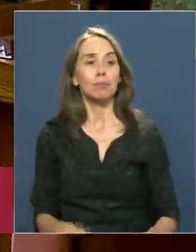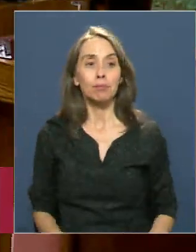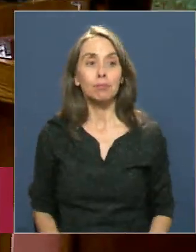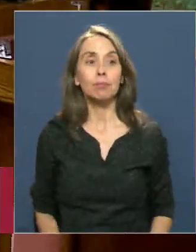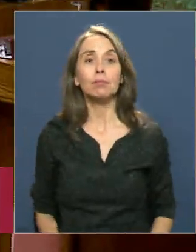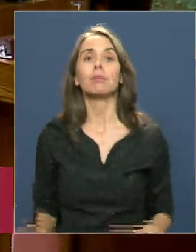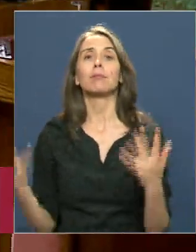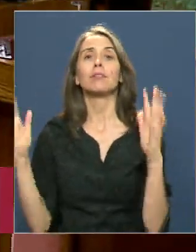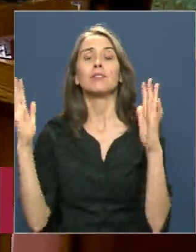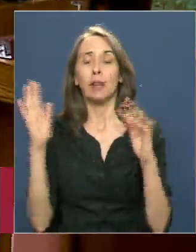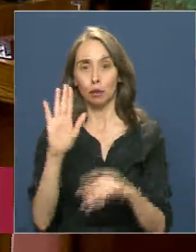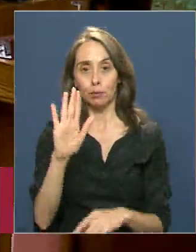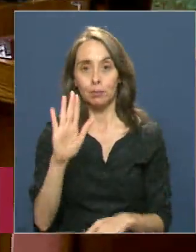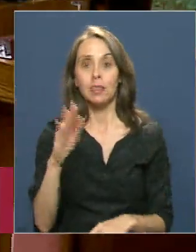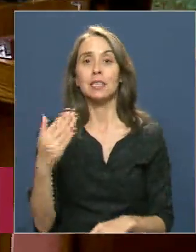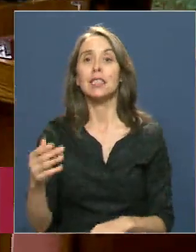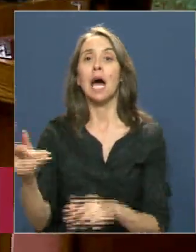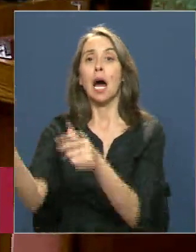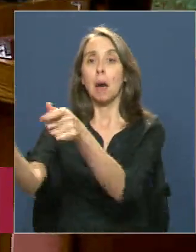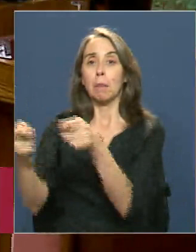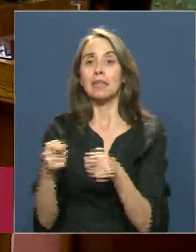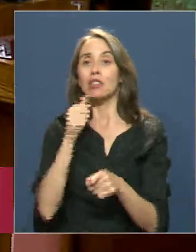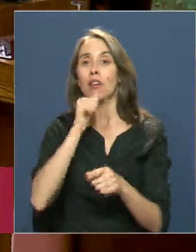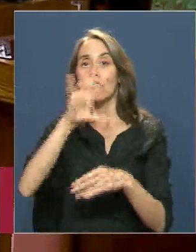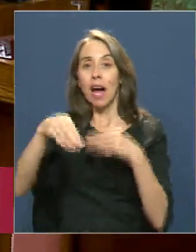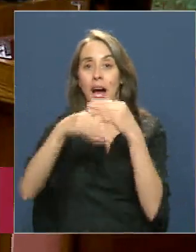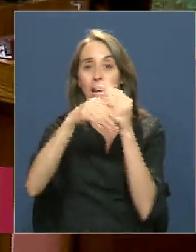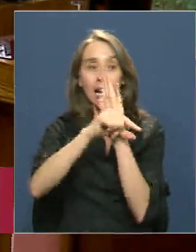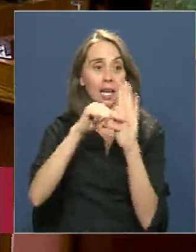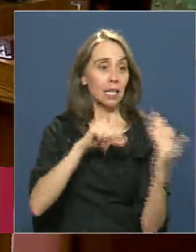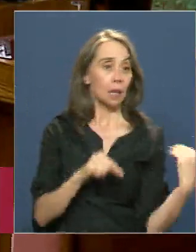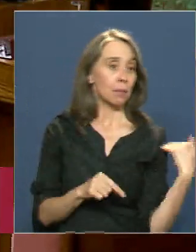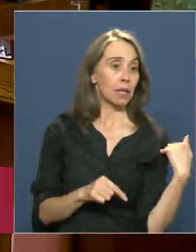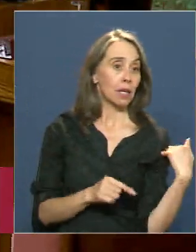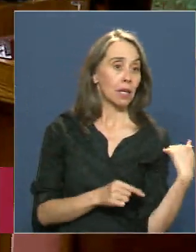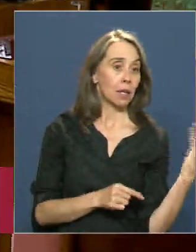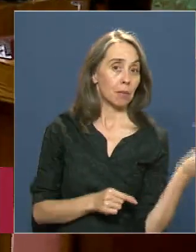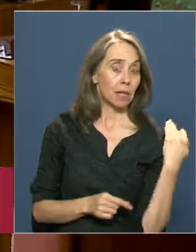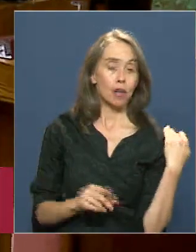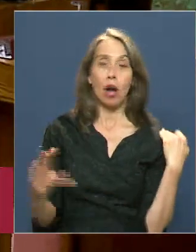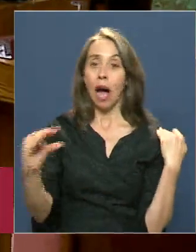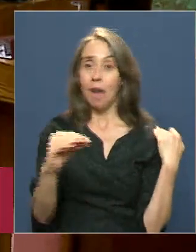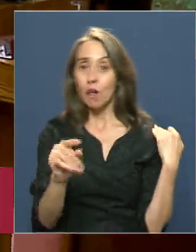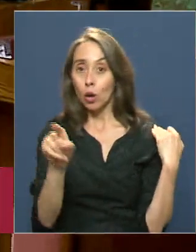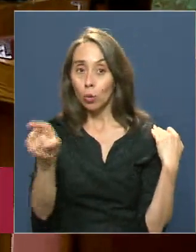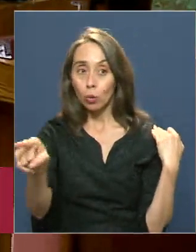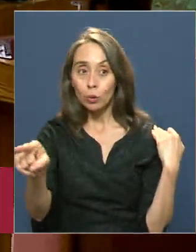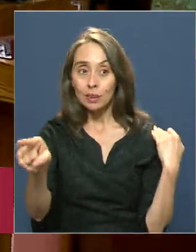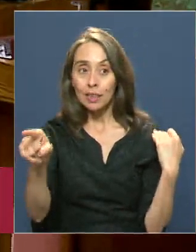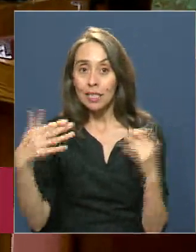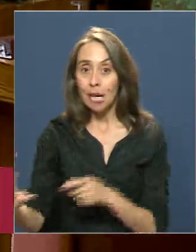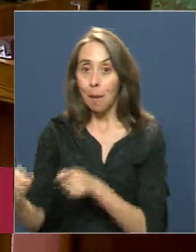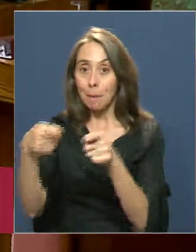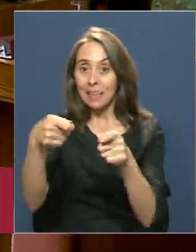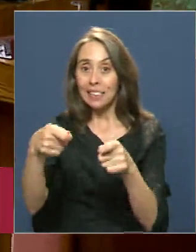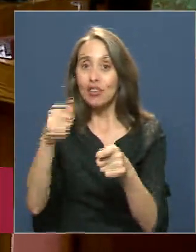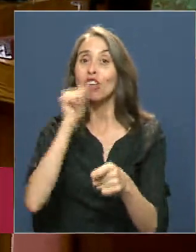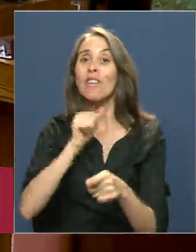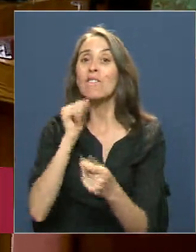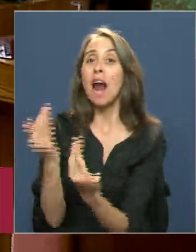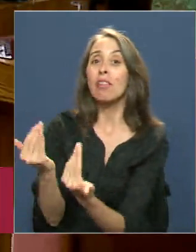Ha llegado la indicación que faltaba, dicen. Usted era la indicación que faltaba.